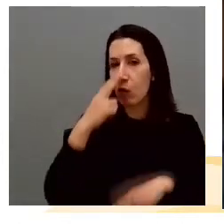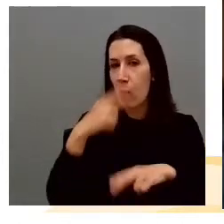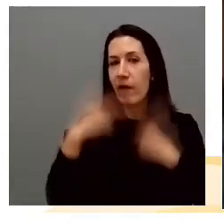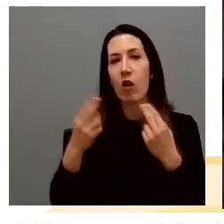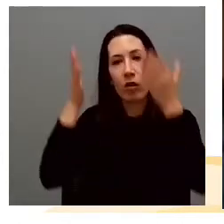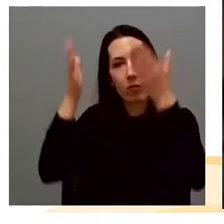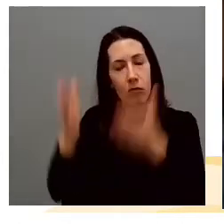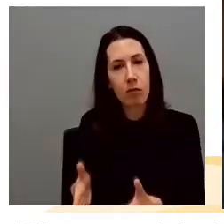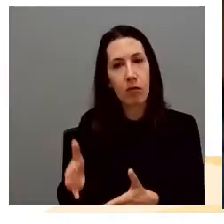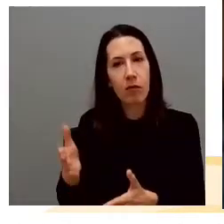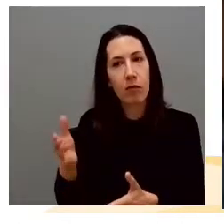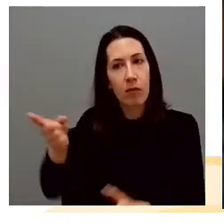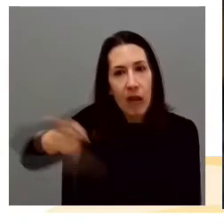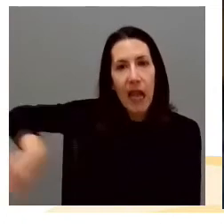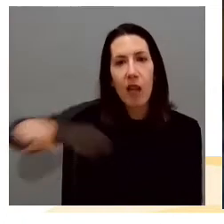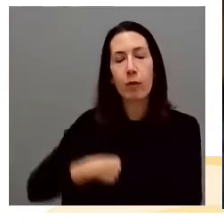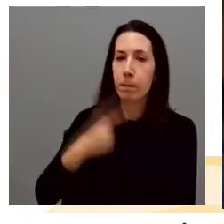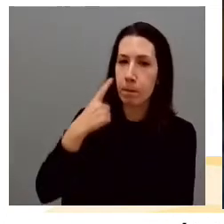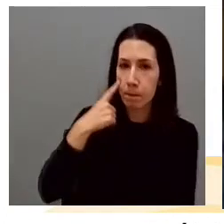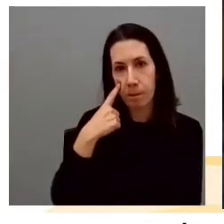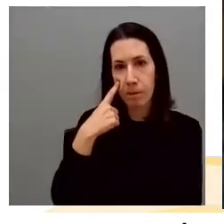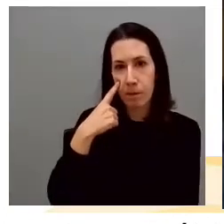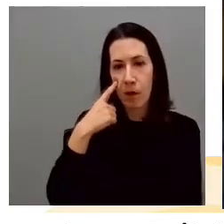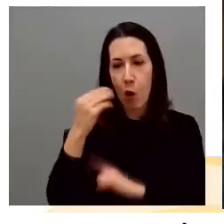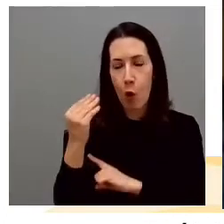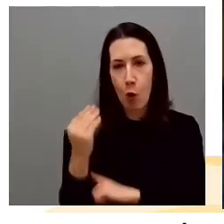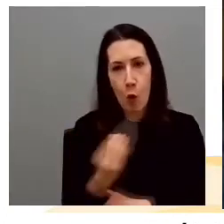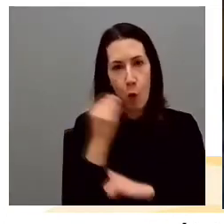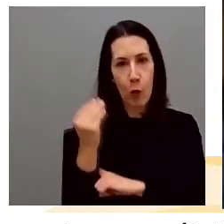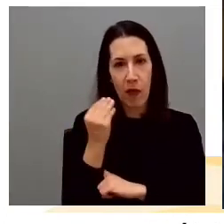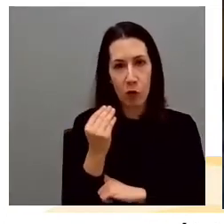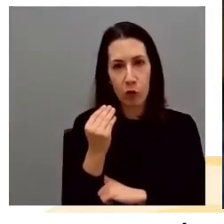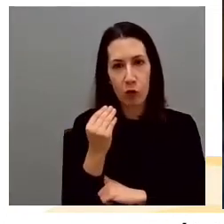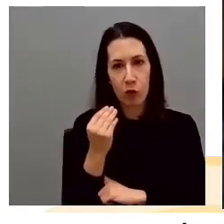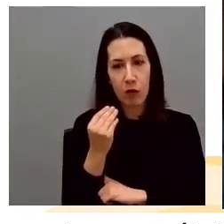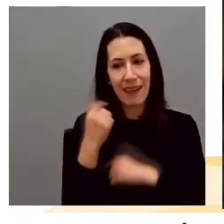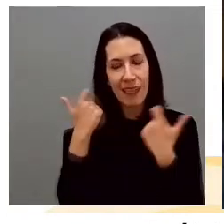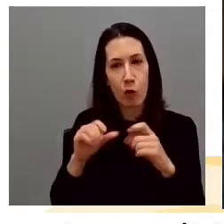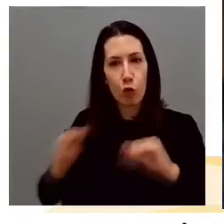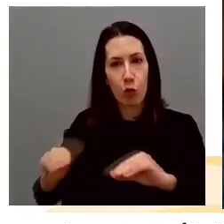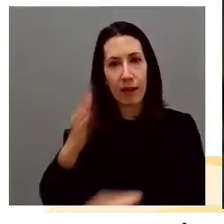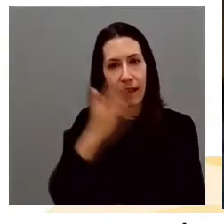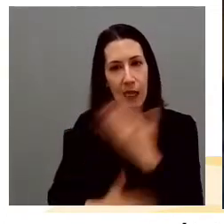estado pendientes, atentos, cuidadosos de su sector